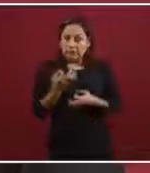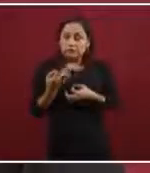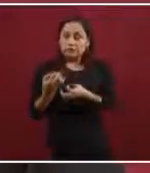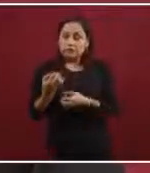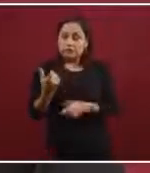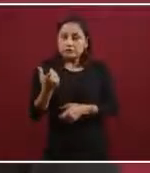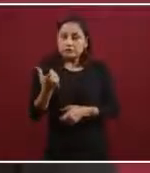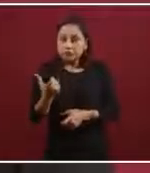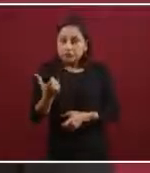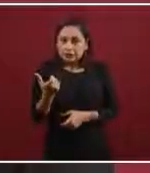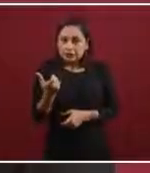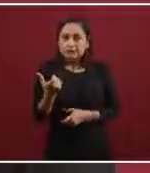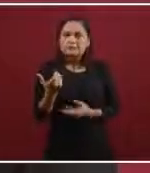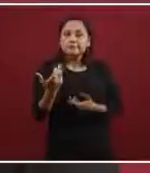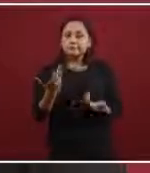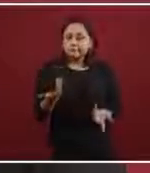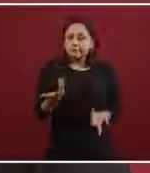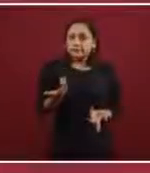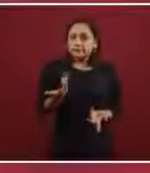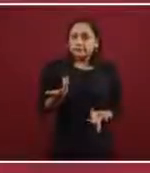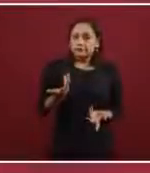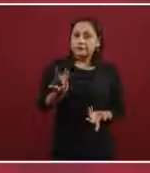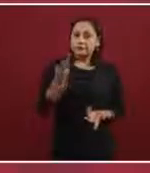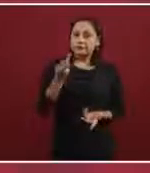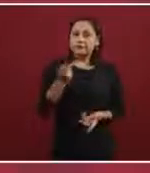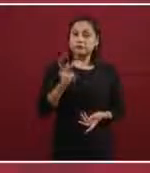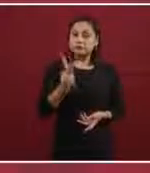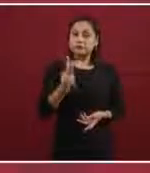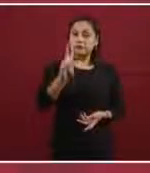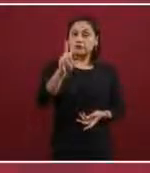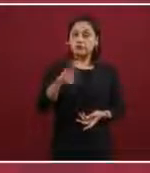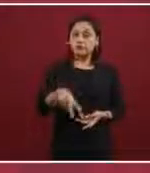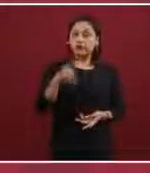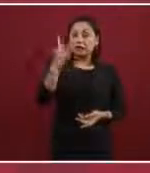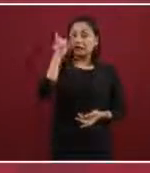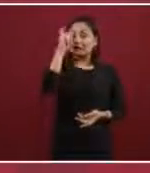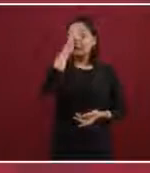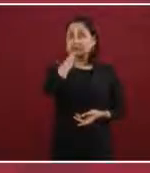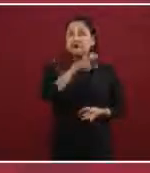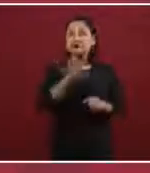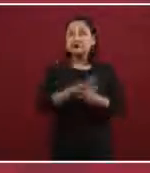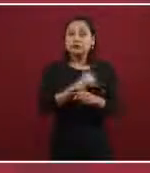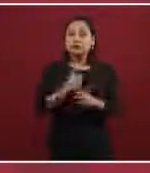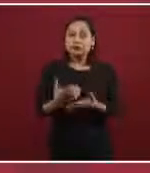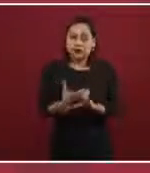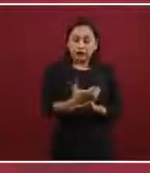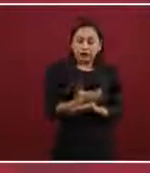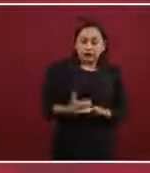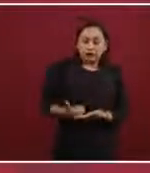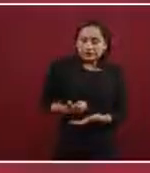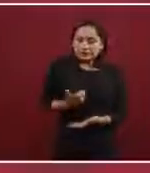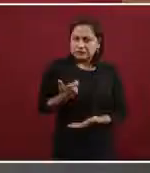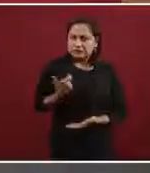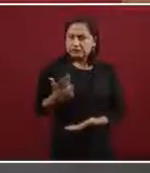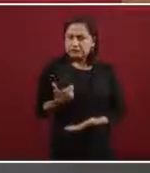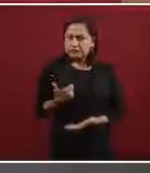es muy difícil que la gente se desprenda de las ambiciones